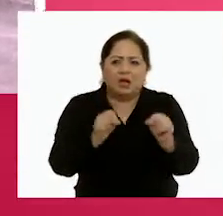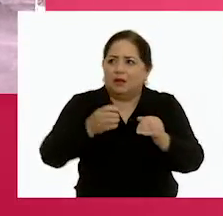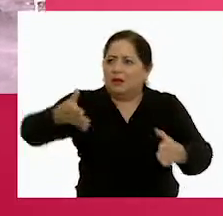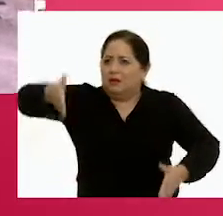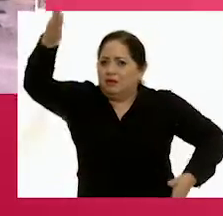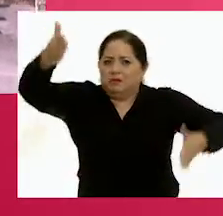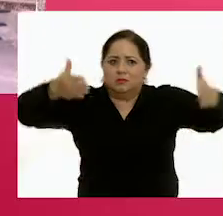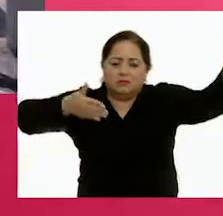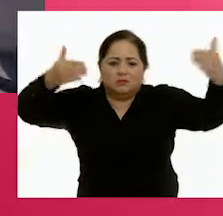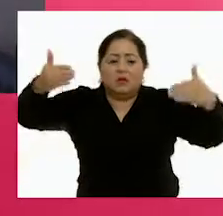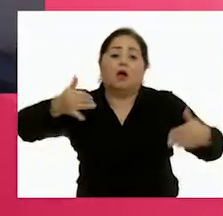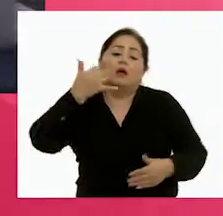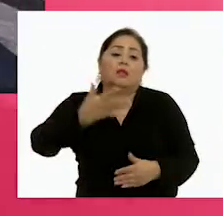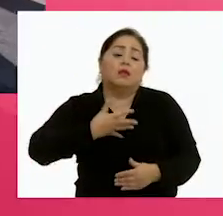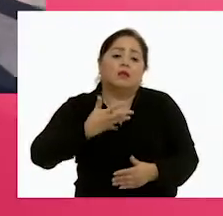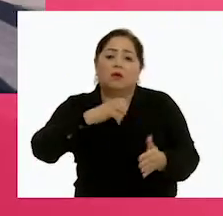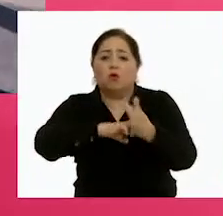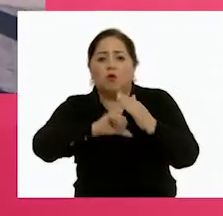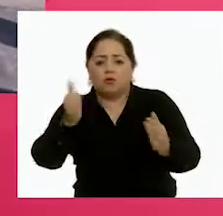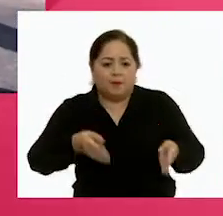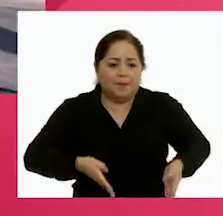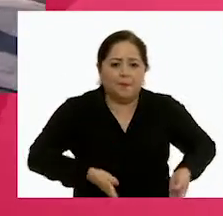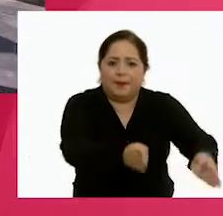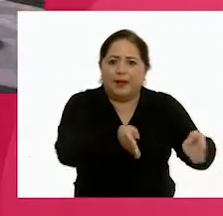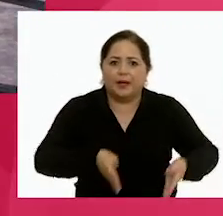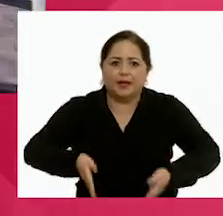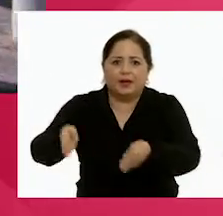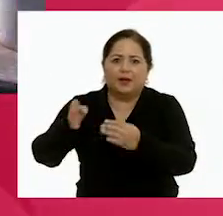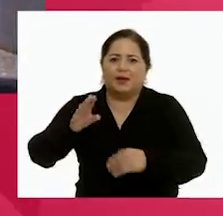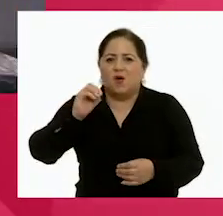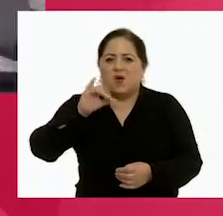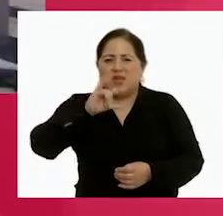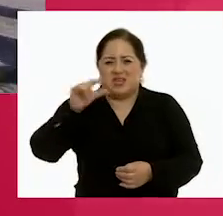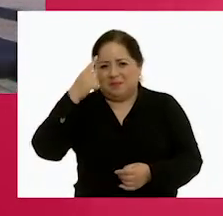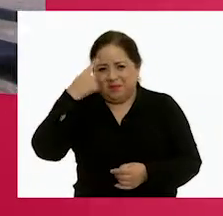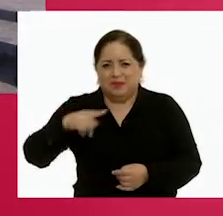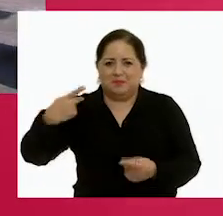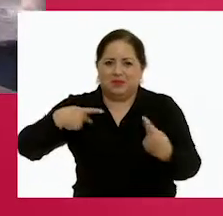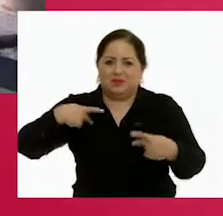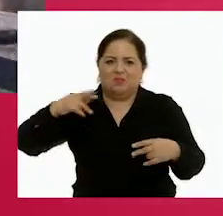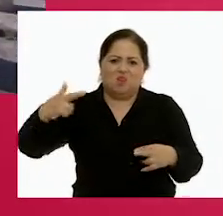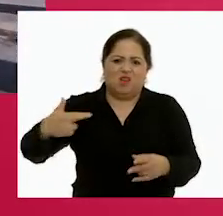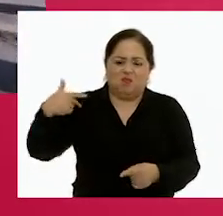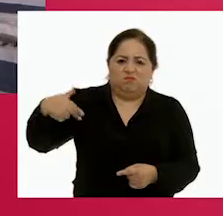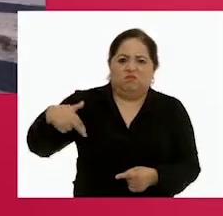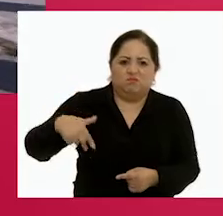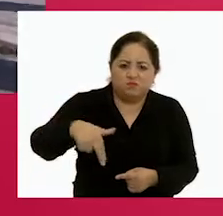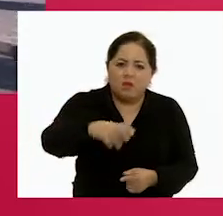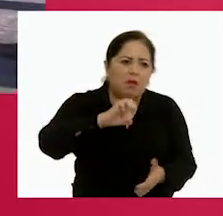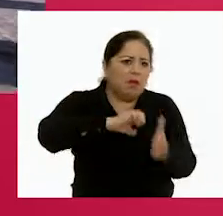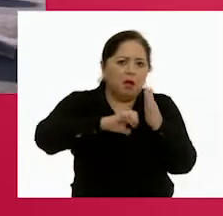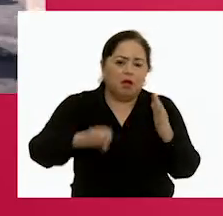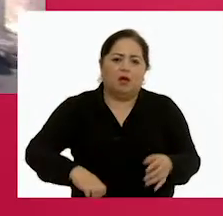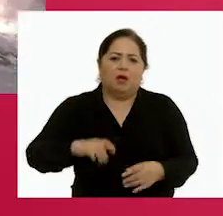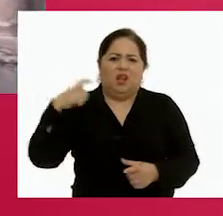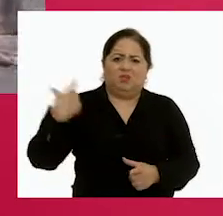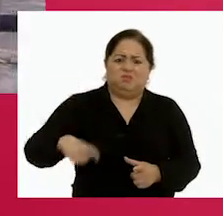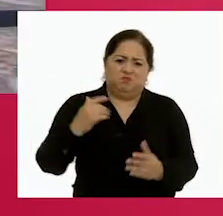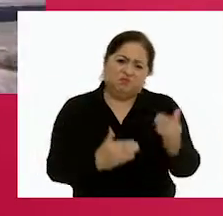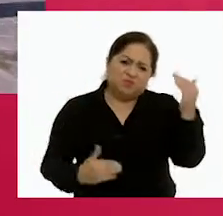columnatas. Tenemos, por ejemplo, banquetas en todo lo que es la orilla para que se pudiera sentar parte de la realeza. Quizás, por ejemplo, los